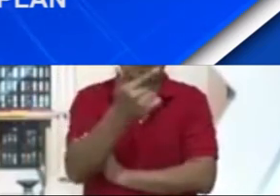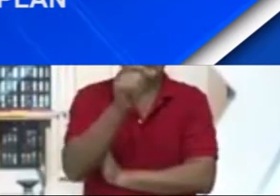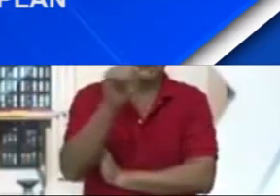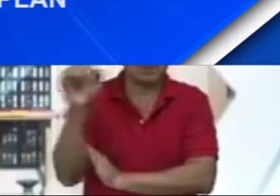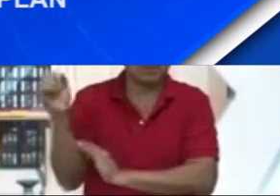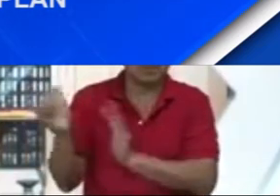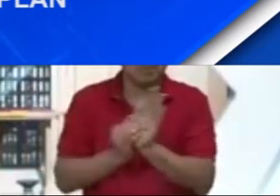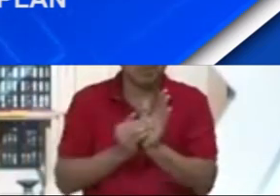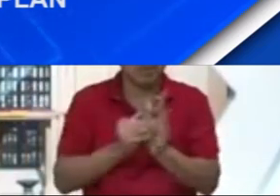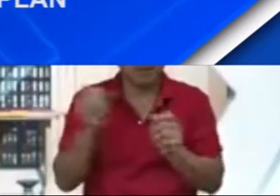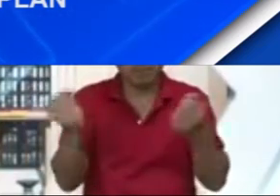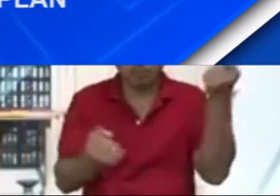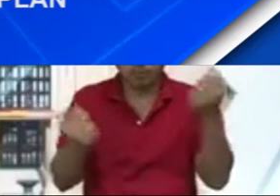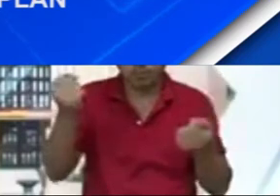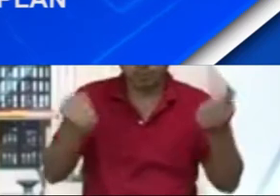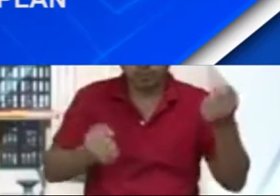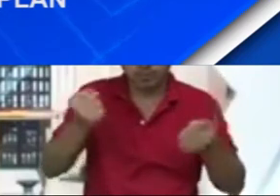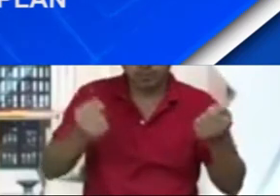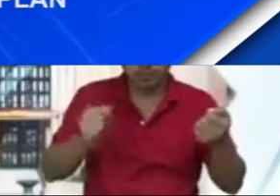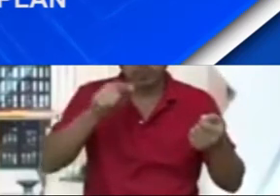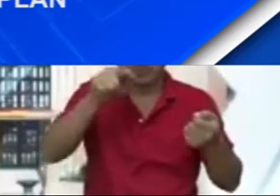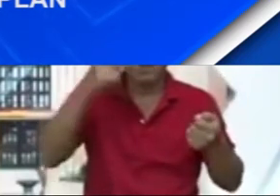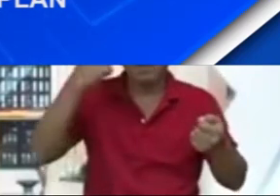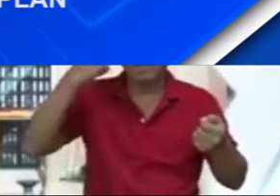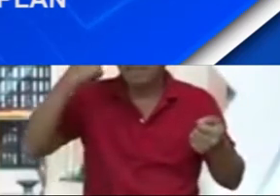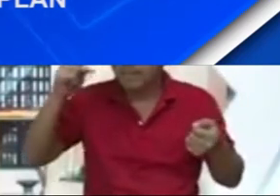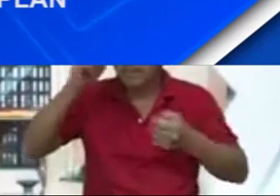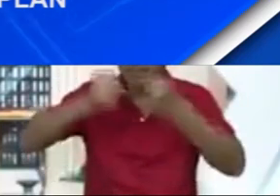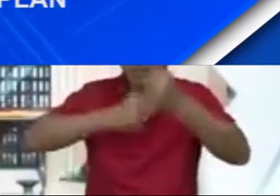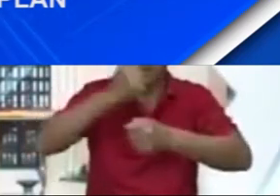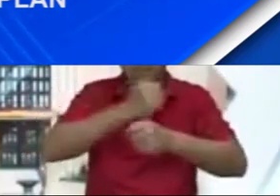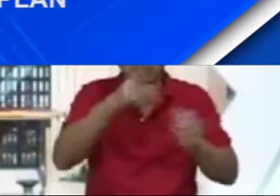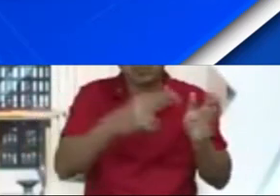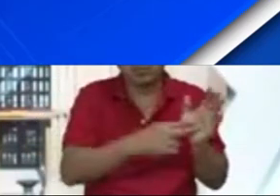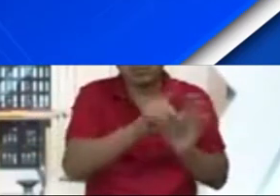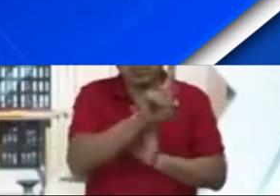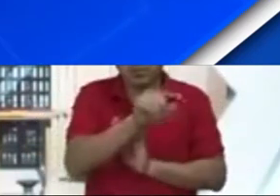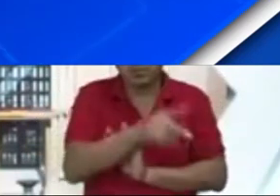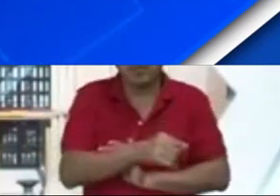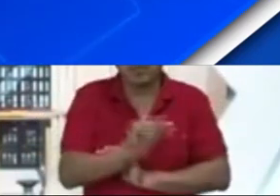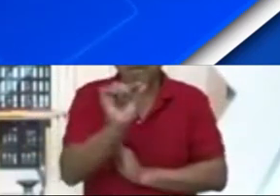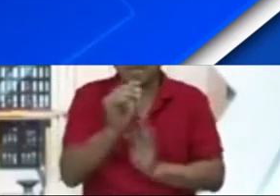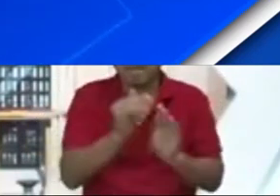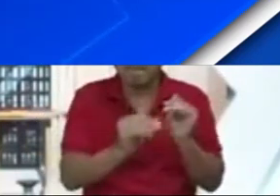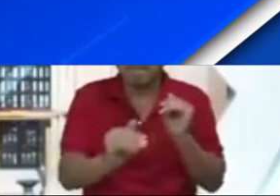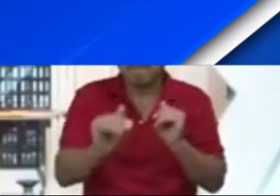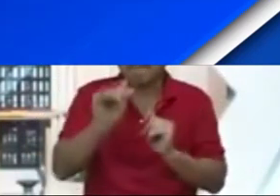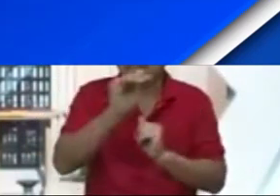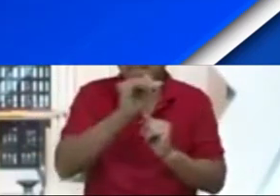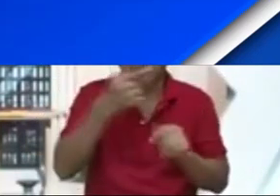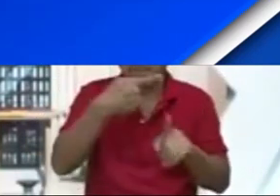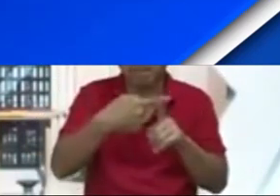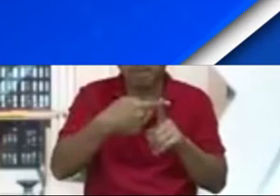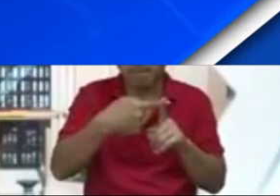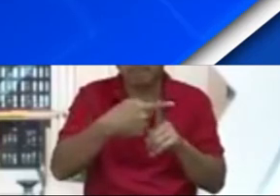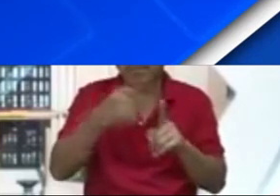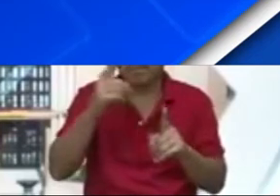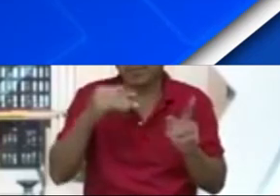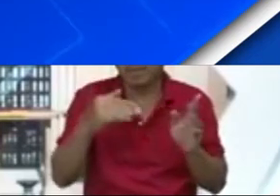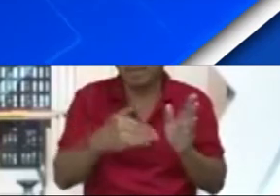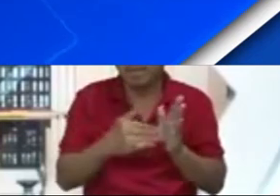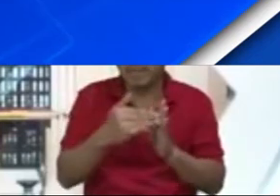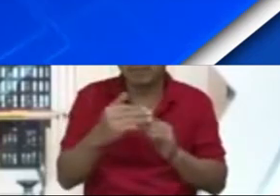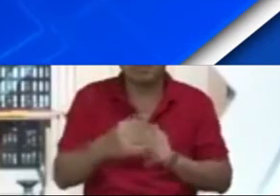1.077.000 vehículos. Pero si ustedes se fijan, en el 2012 apenas teníamos un poquito más de 500.000. O sea que